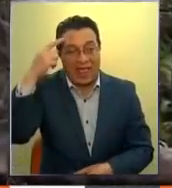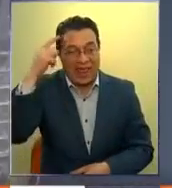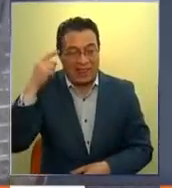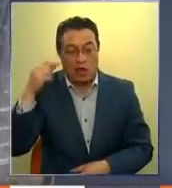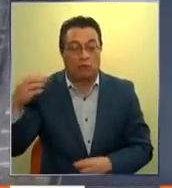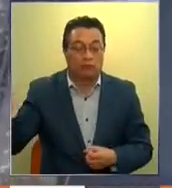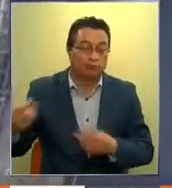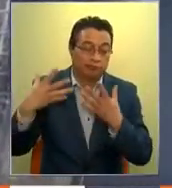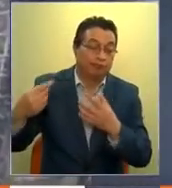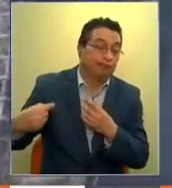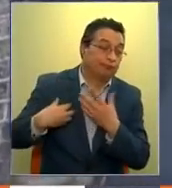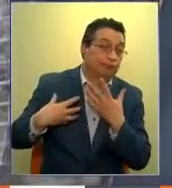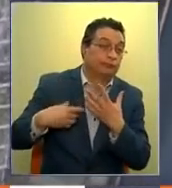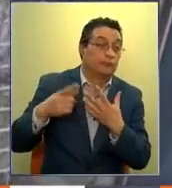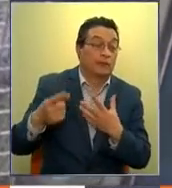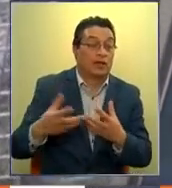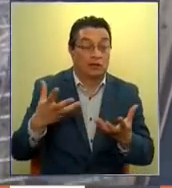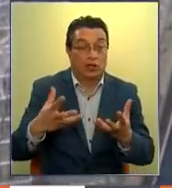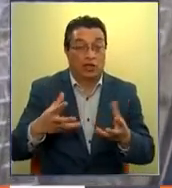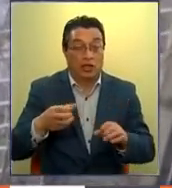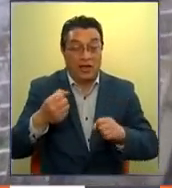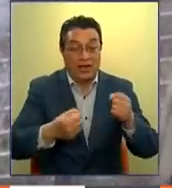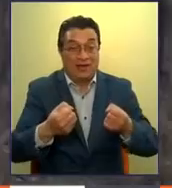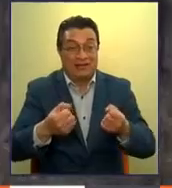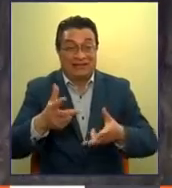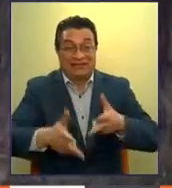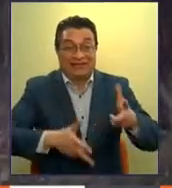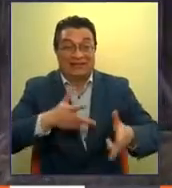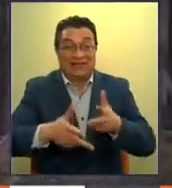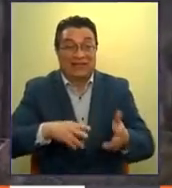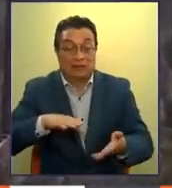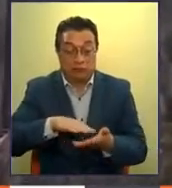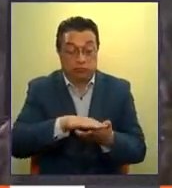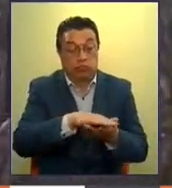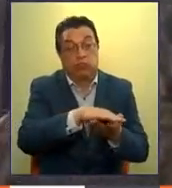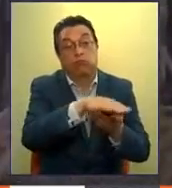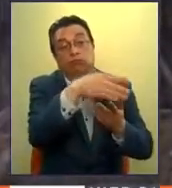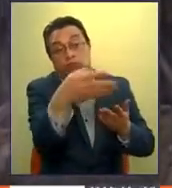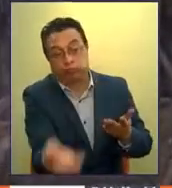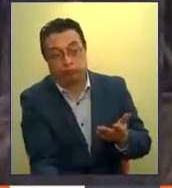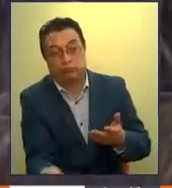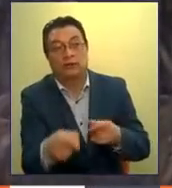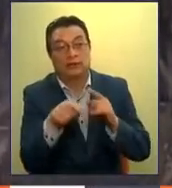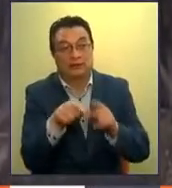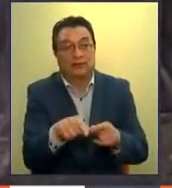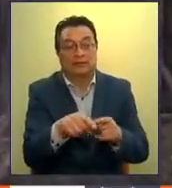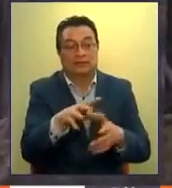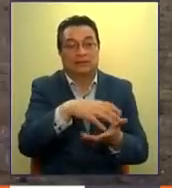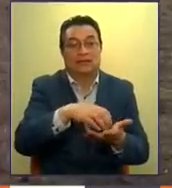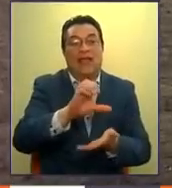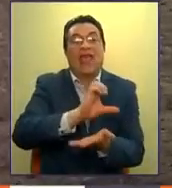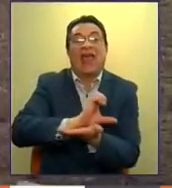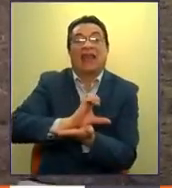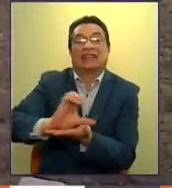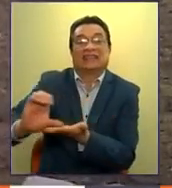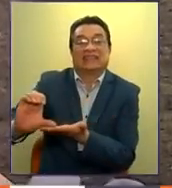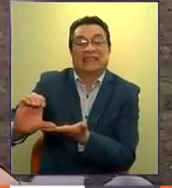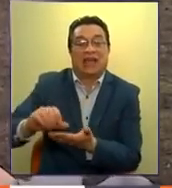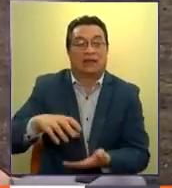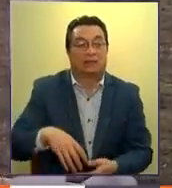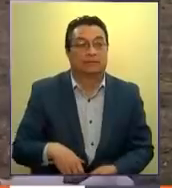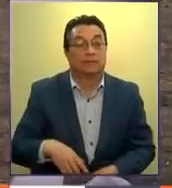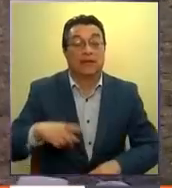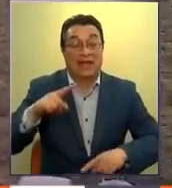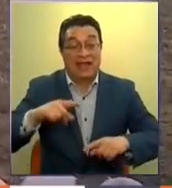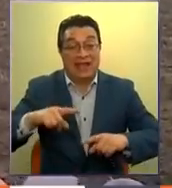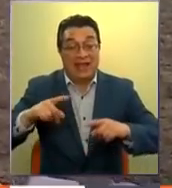esquirlas y la locomotora y tres carros de este tren de FEPASA se derrielaron en este sector de Ercilla. El tren de carga sufre